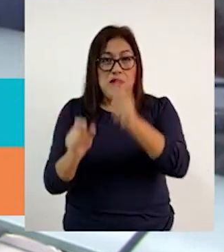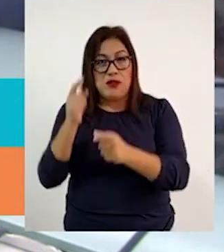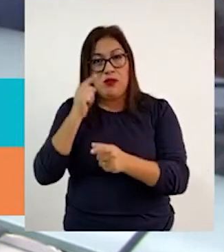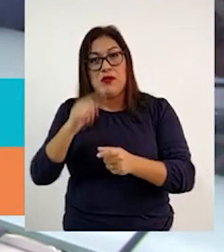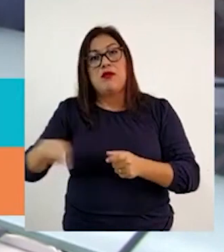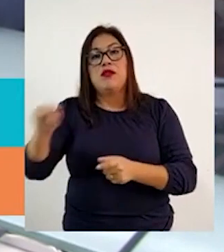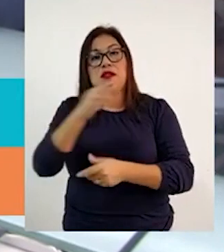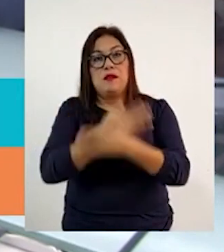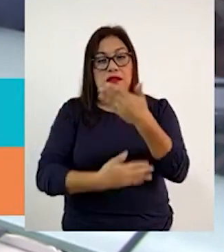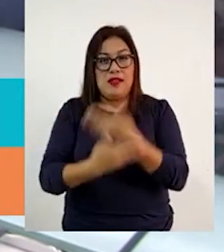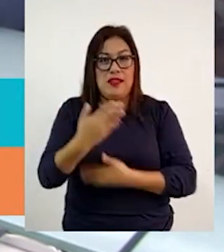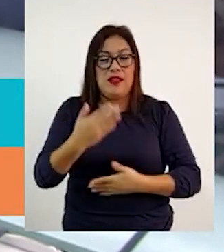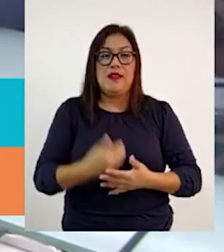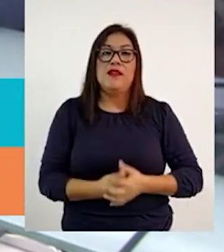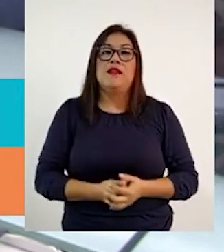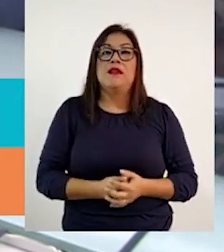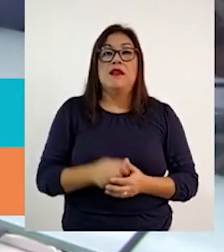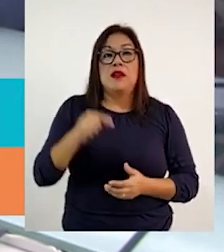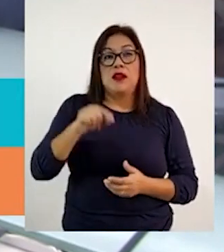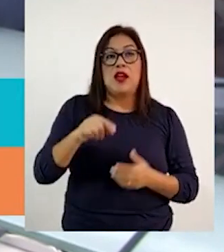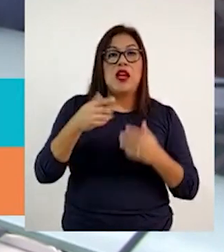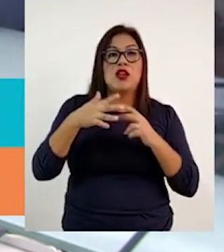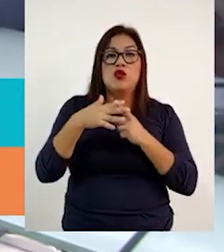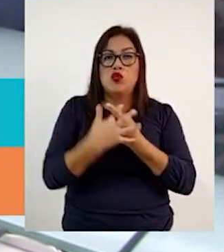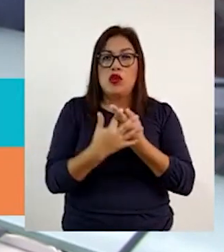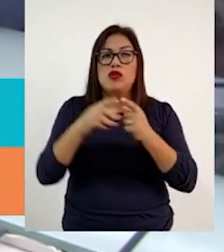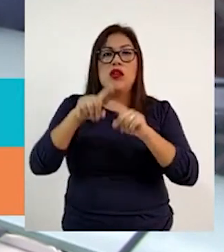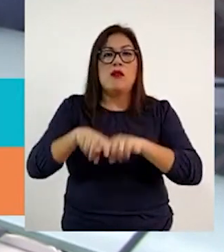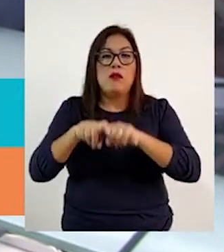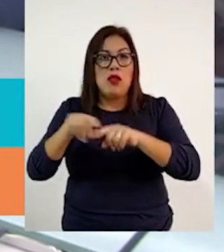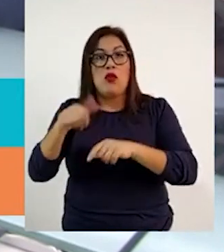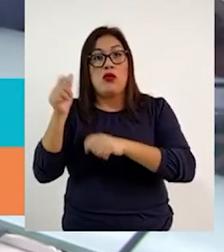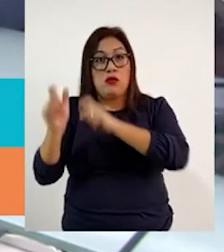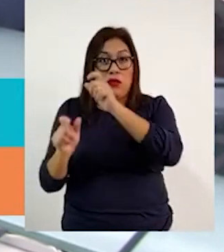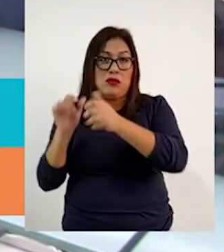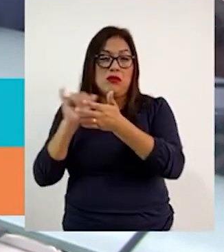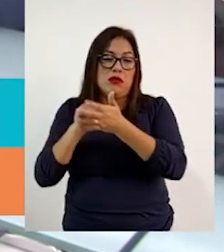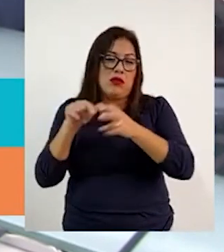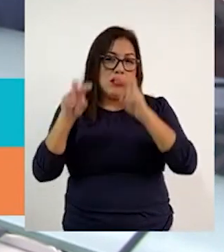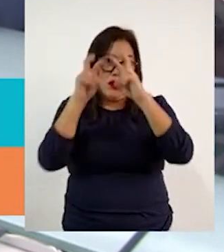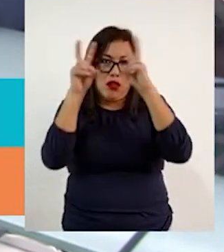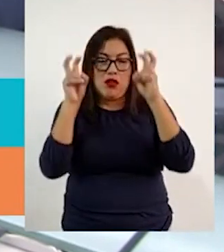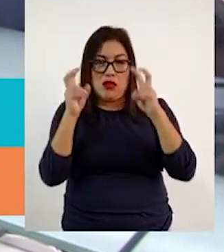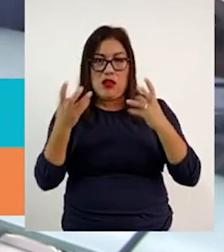personas con discapacidad en situación de dependencia. Es uno de los temas también